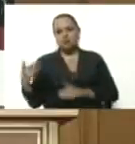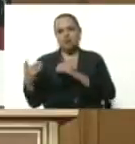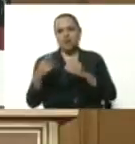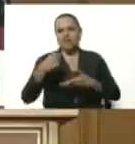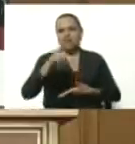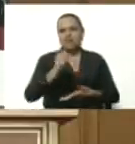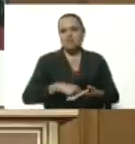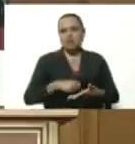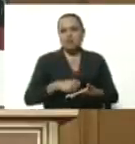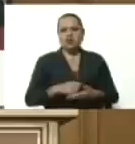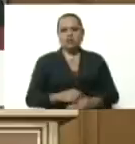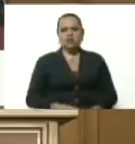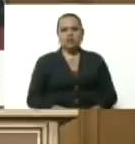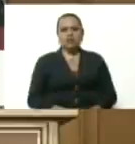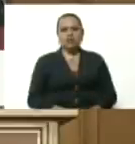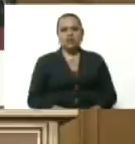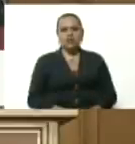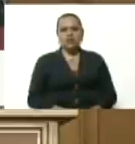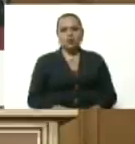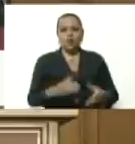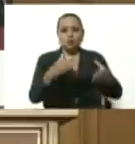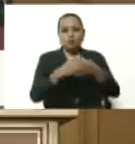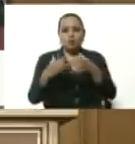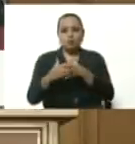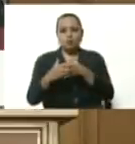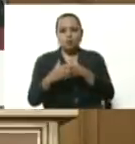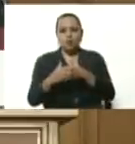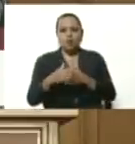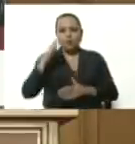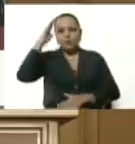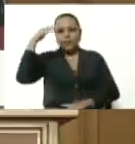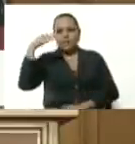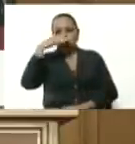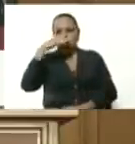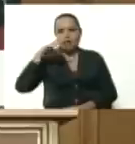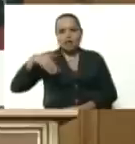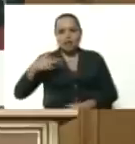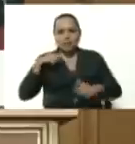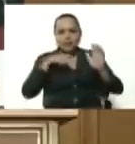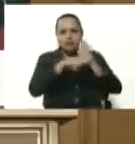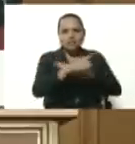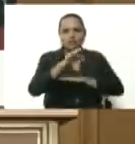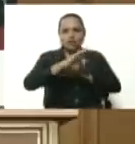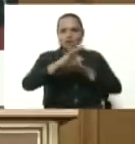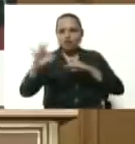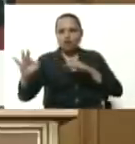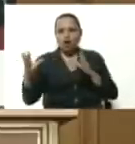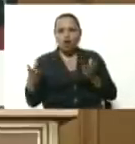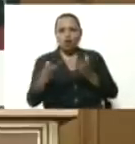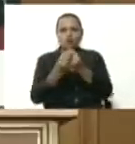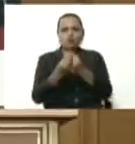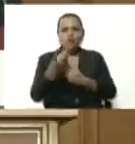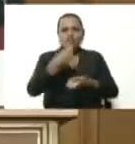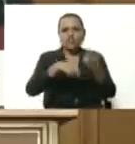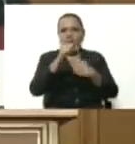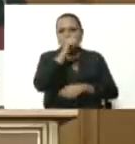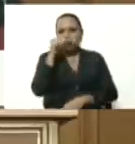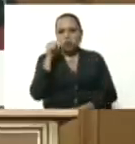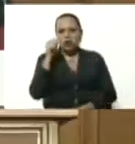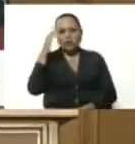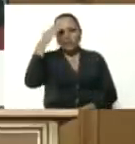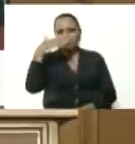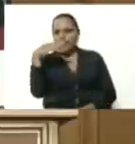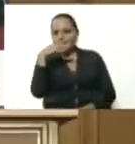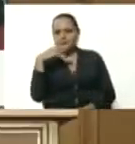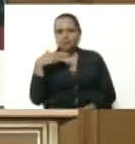de un contrato con mercenarios para pasar la frontera de la mano de narcotraficantes y paramilitares, para